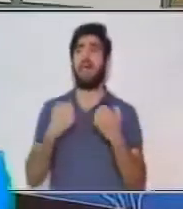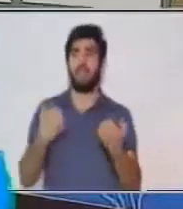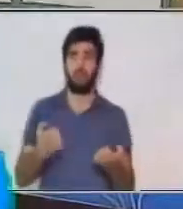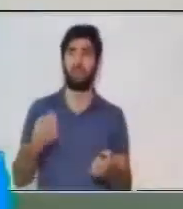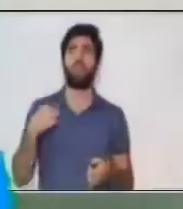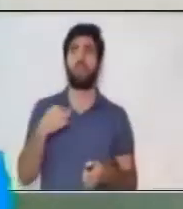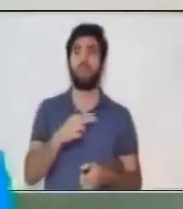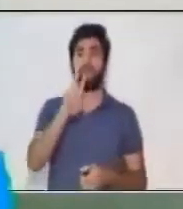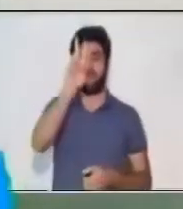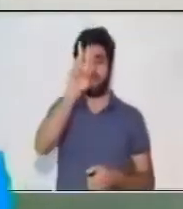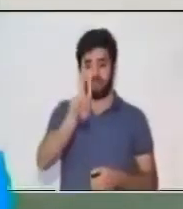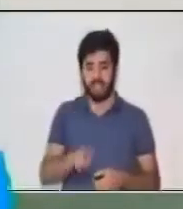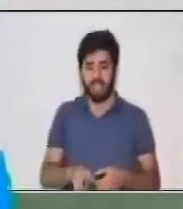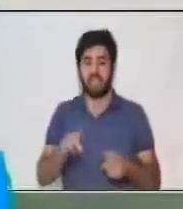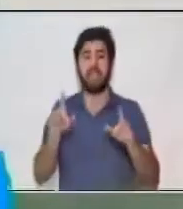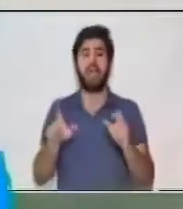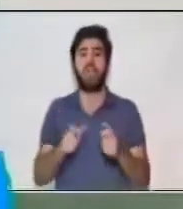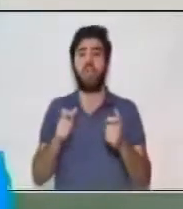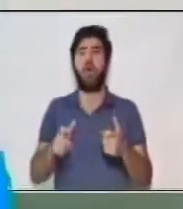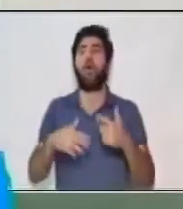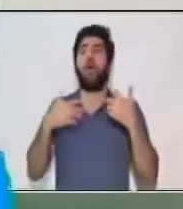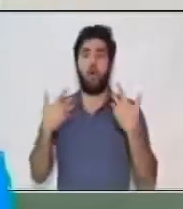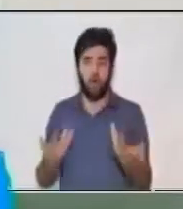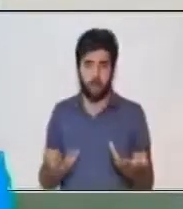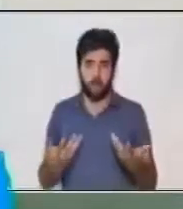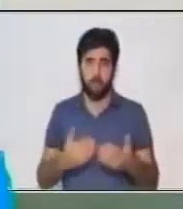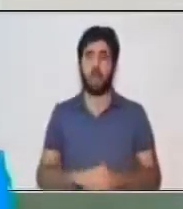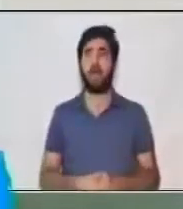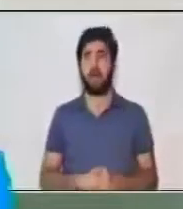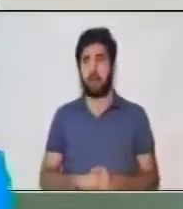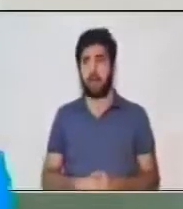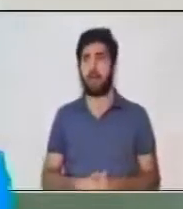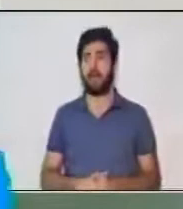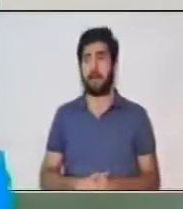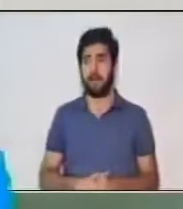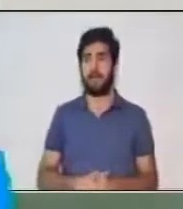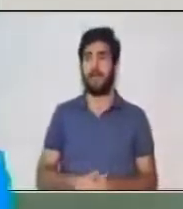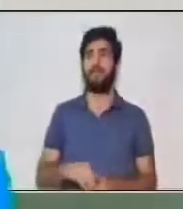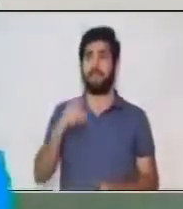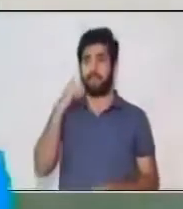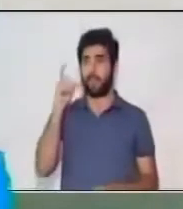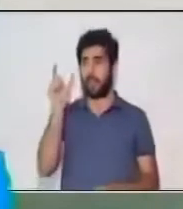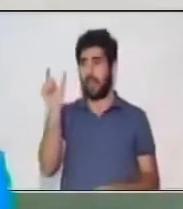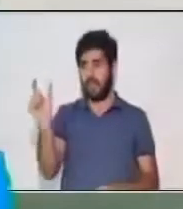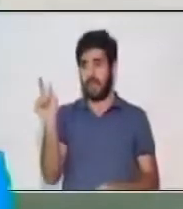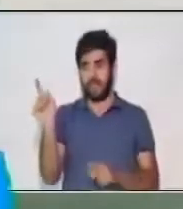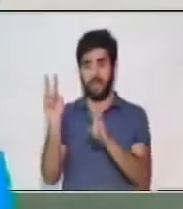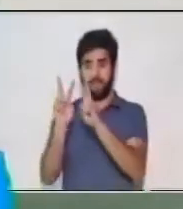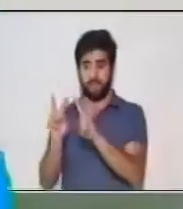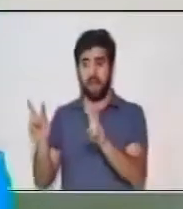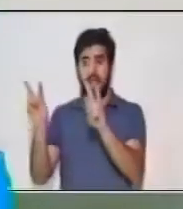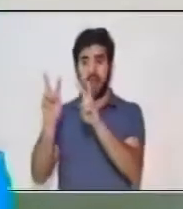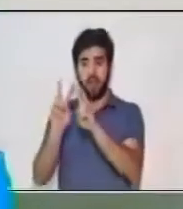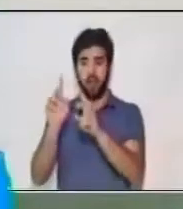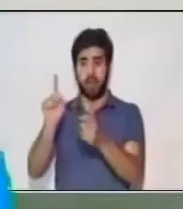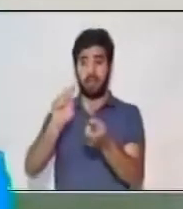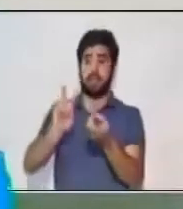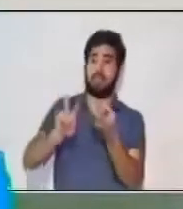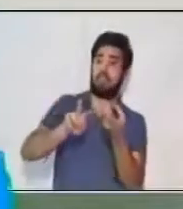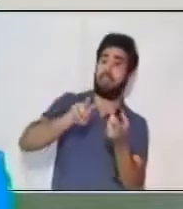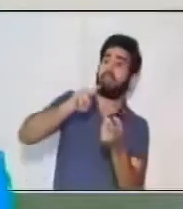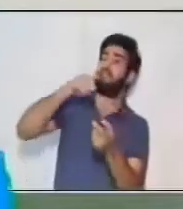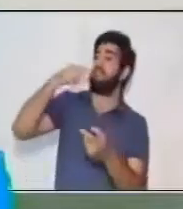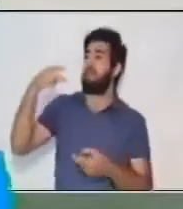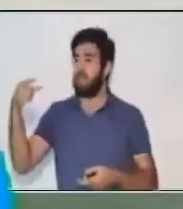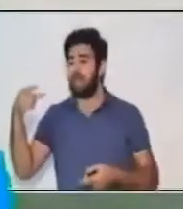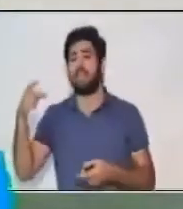asíntota vertical? La asíntota vertical es cuando este valor se hace 0, cuando esa expresión